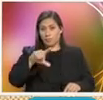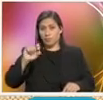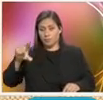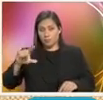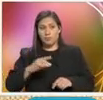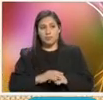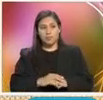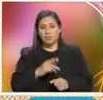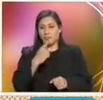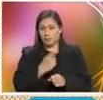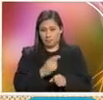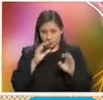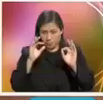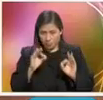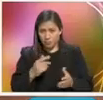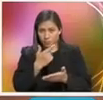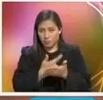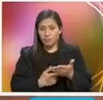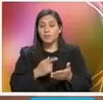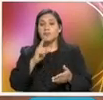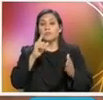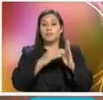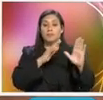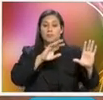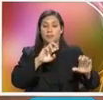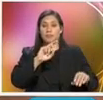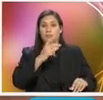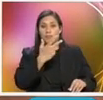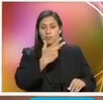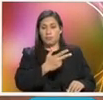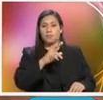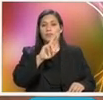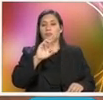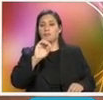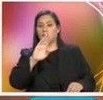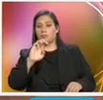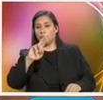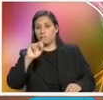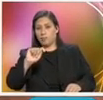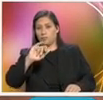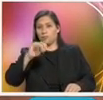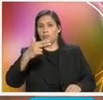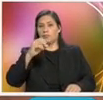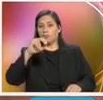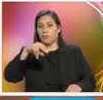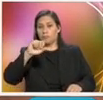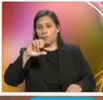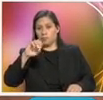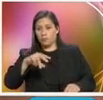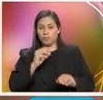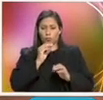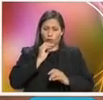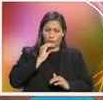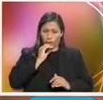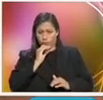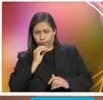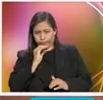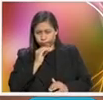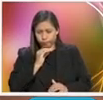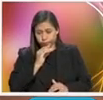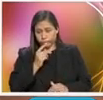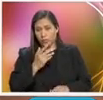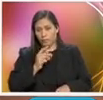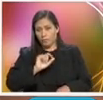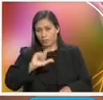primero oficial de esta lista murió en 1938, Robert Johnson, un jazzista, un bluesero muy